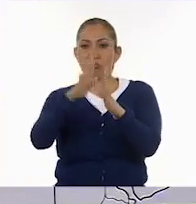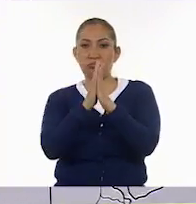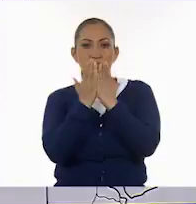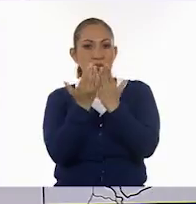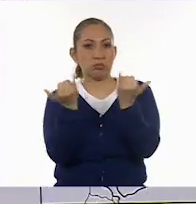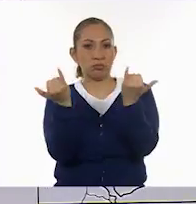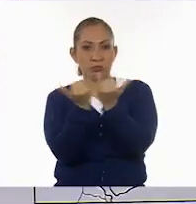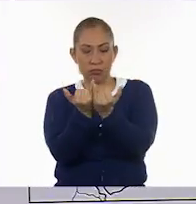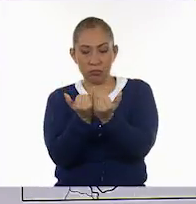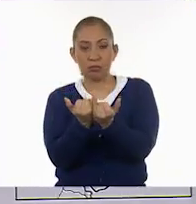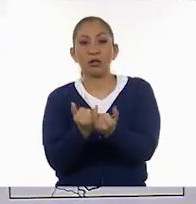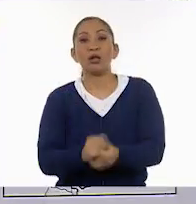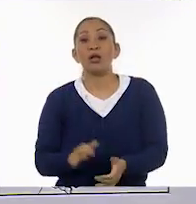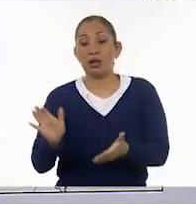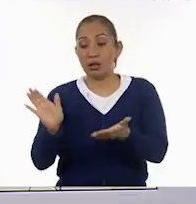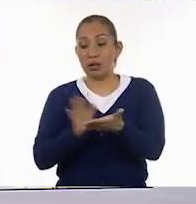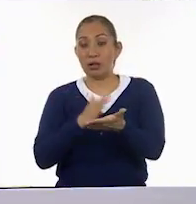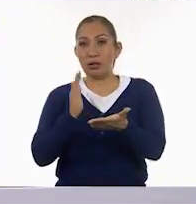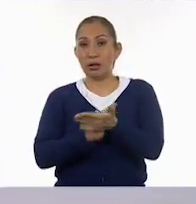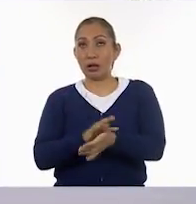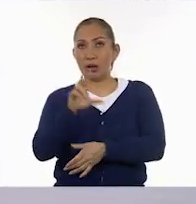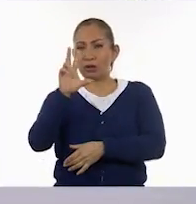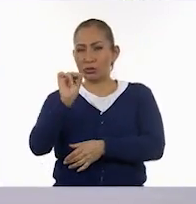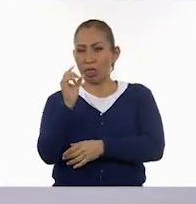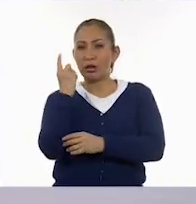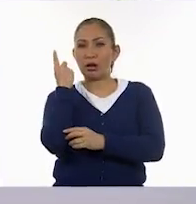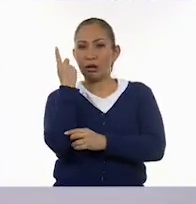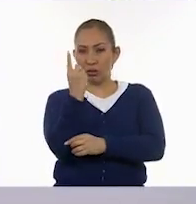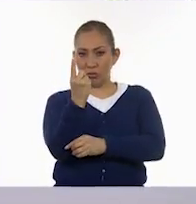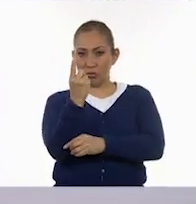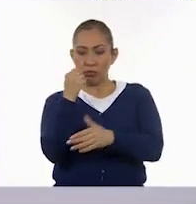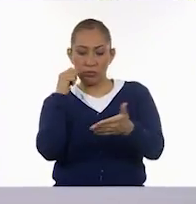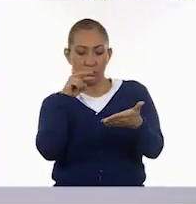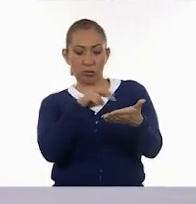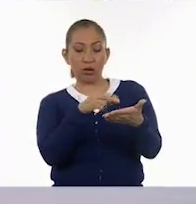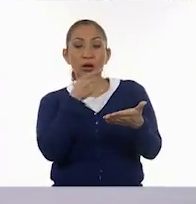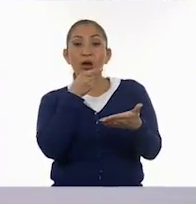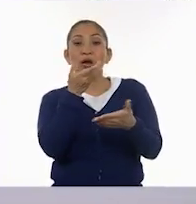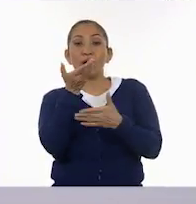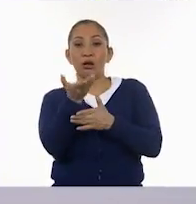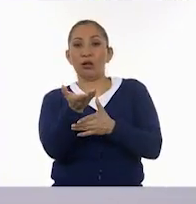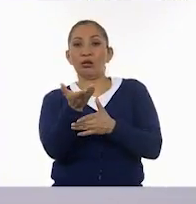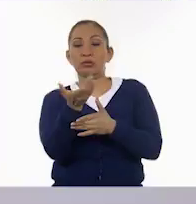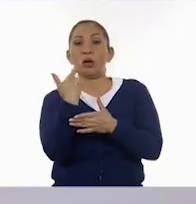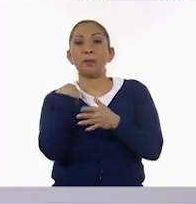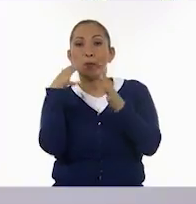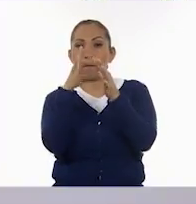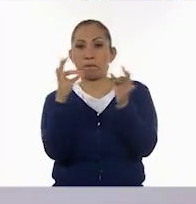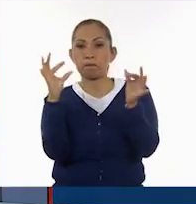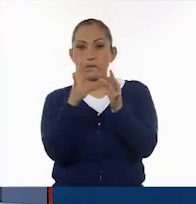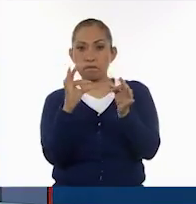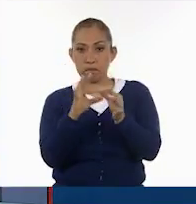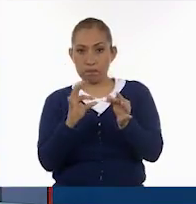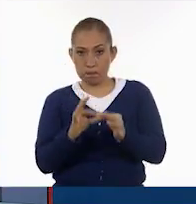libro. Y en la página 81 nos están haciendo unos